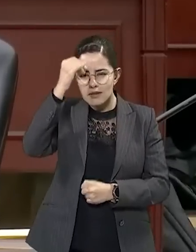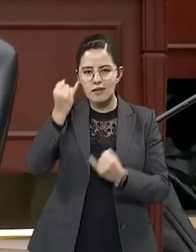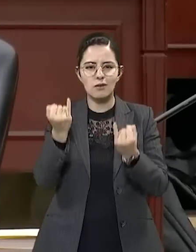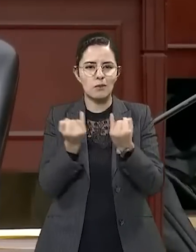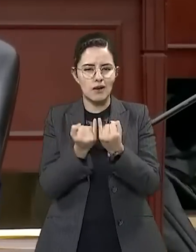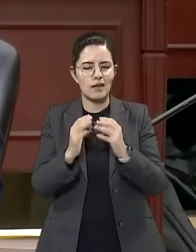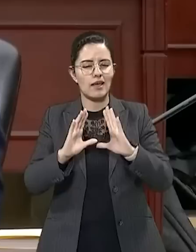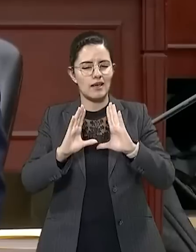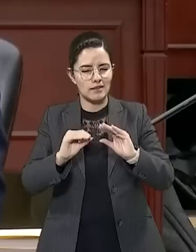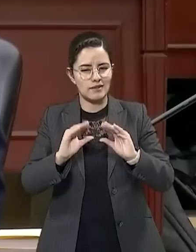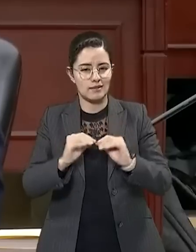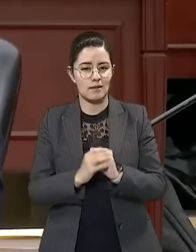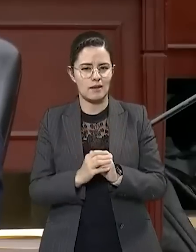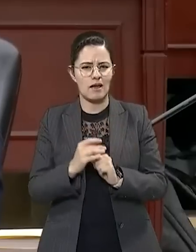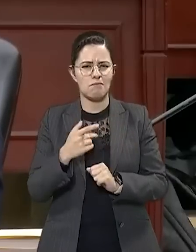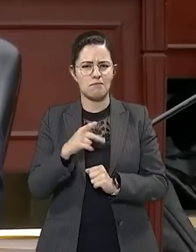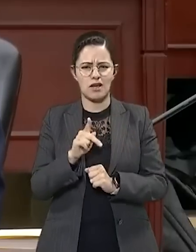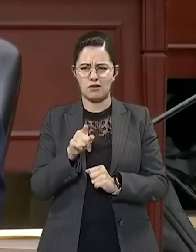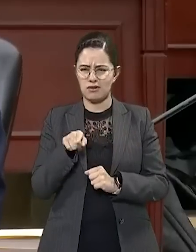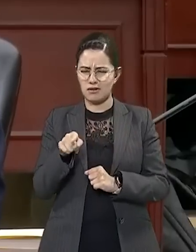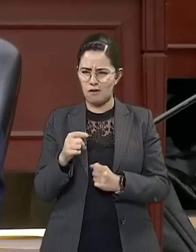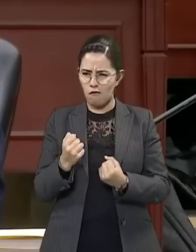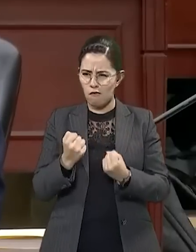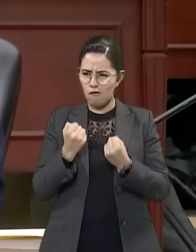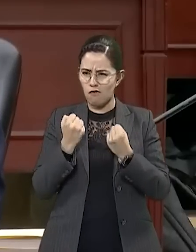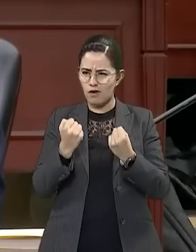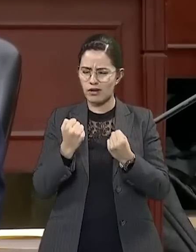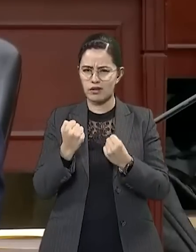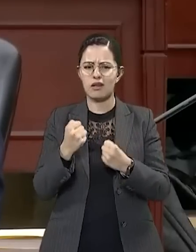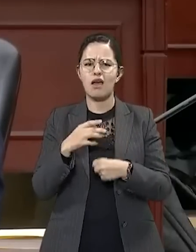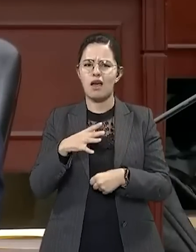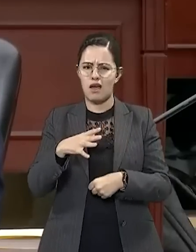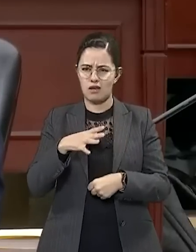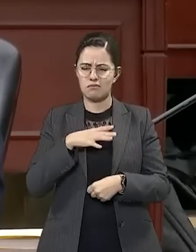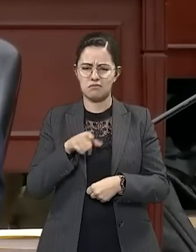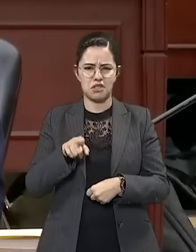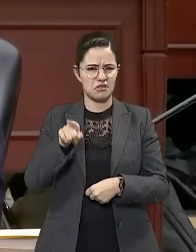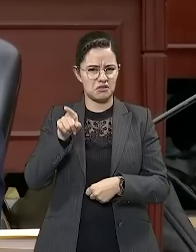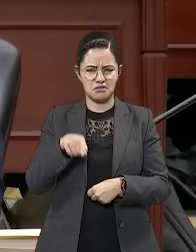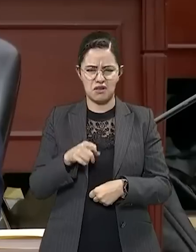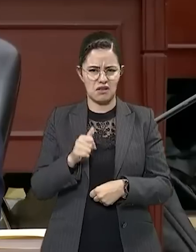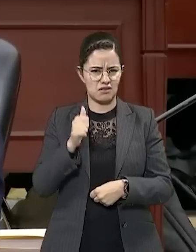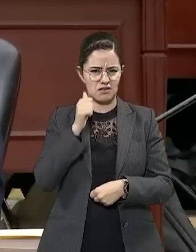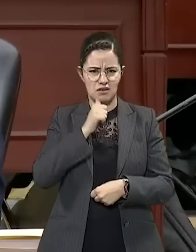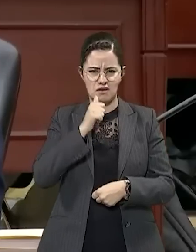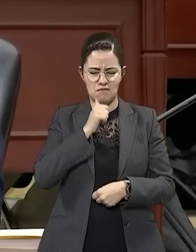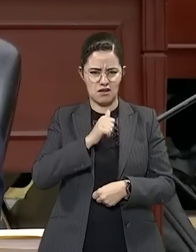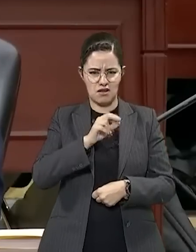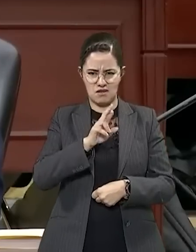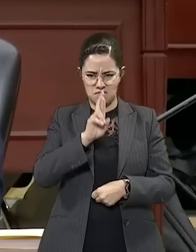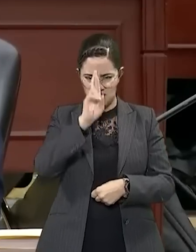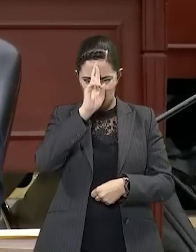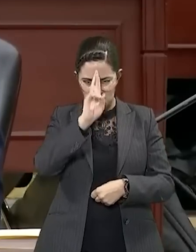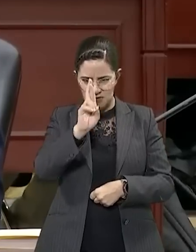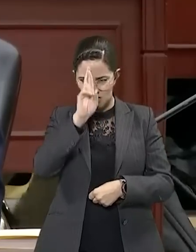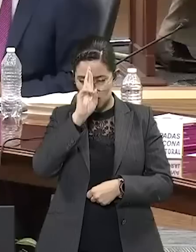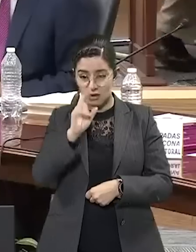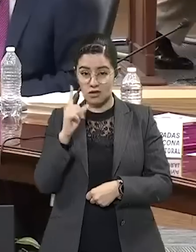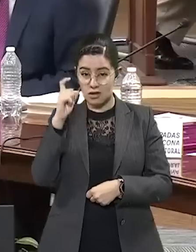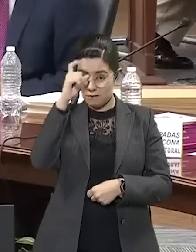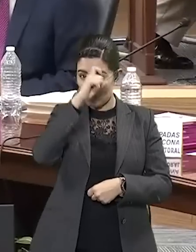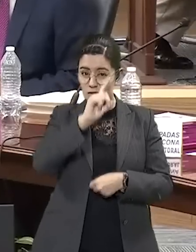sobre todo su fortaleza para hacer frente con dignidad a las más difíciles situaciones